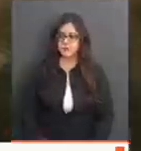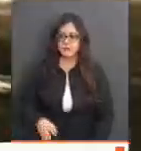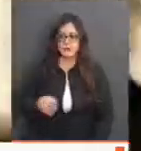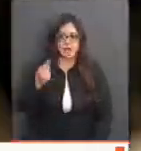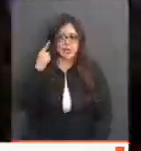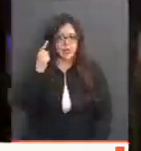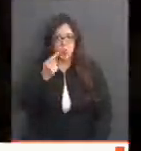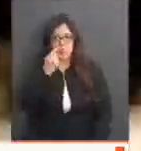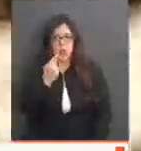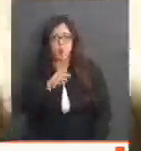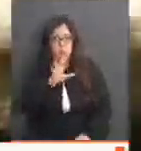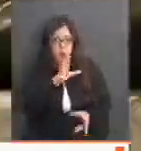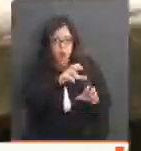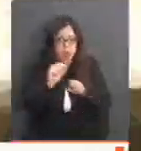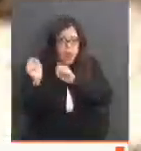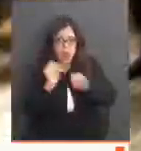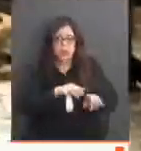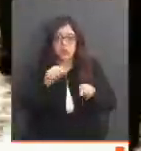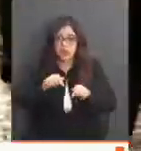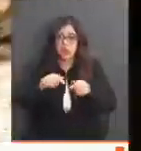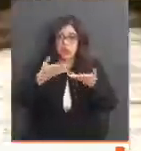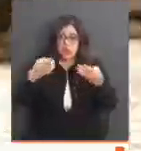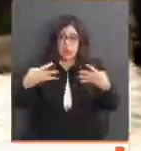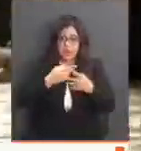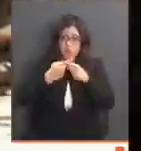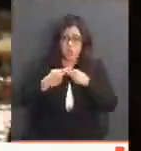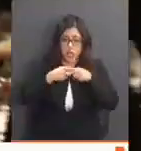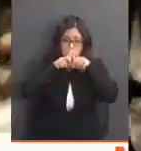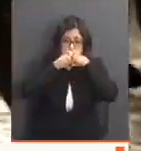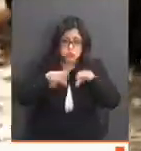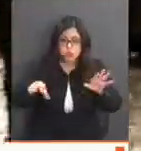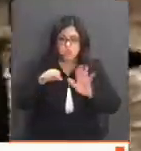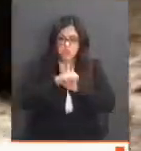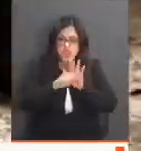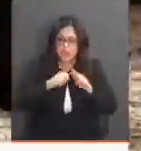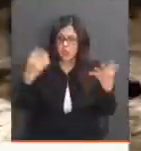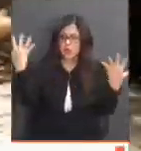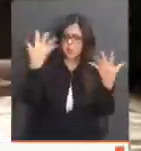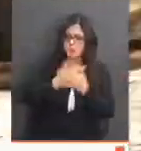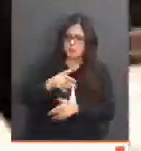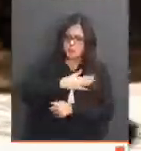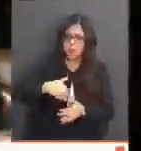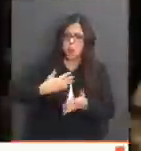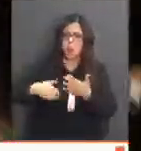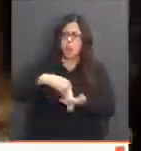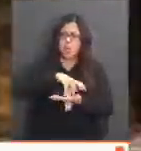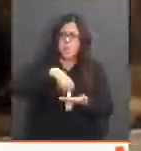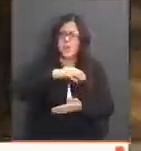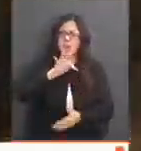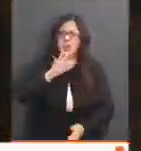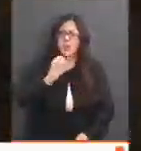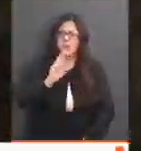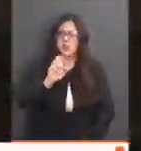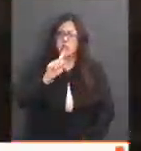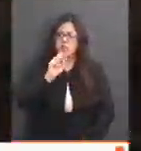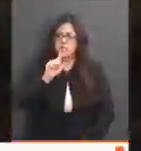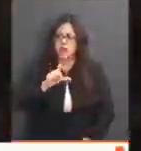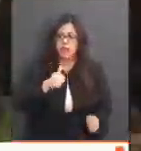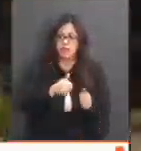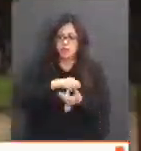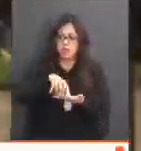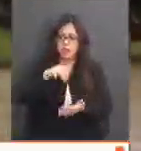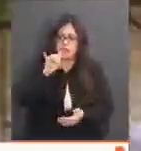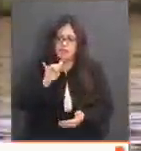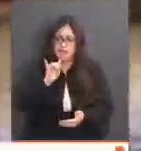Lo tiró. Este video se viralizó anoche por redes sociales. Es un confuso hecho ocurrido en el parque forestal cerca de la Plaza Italia en un